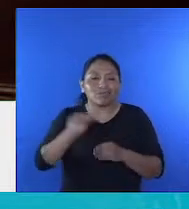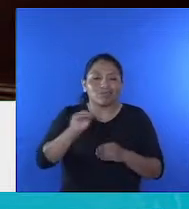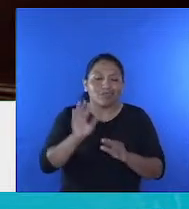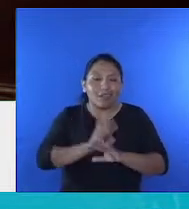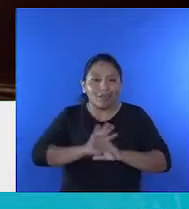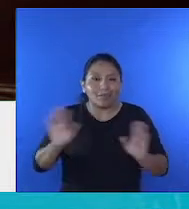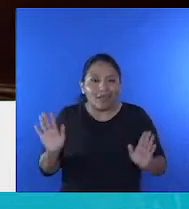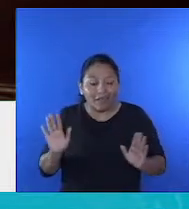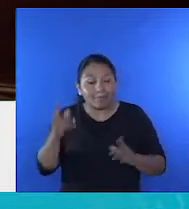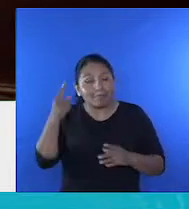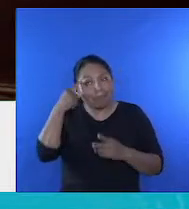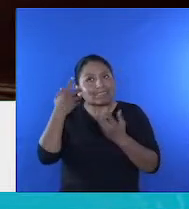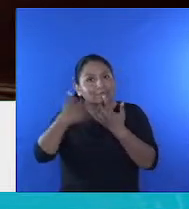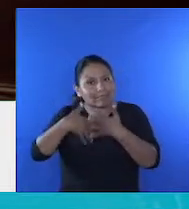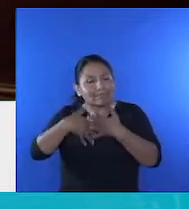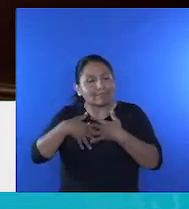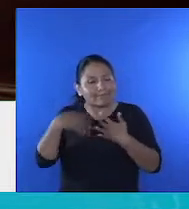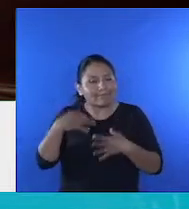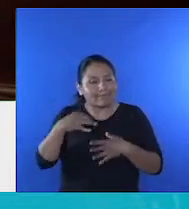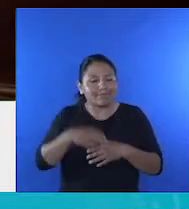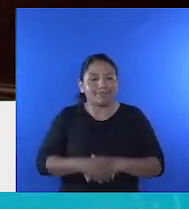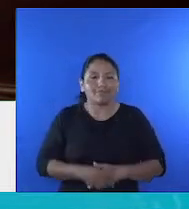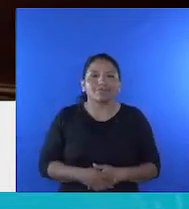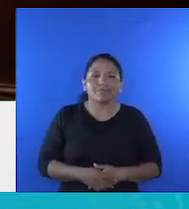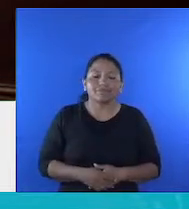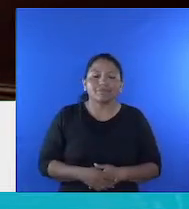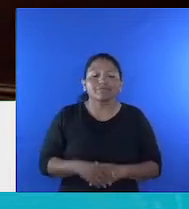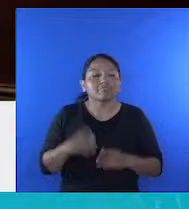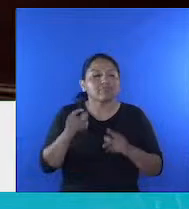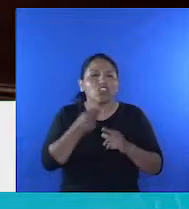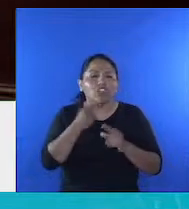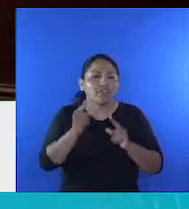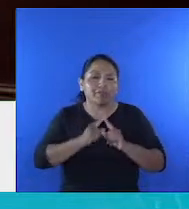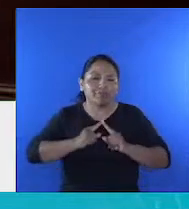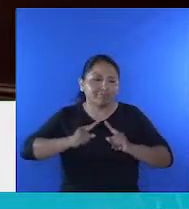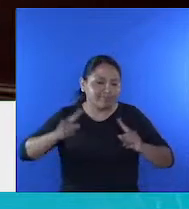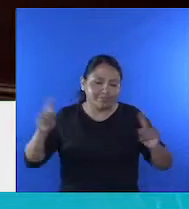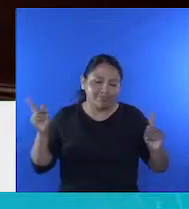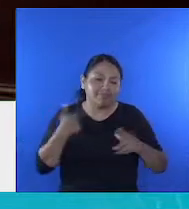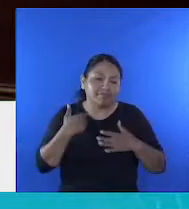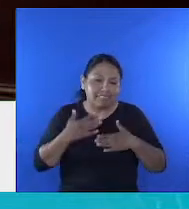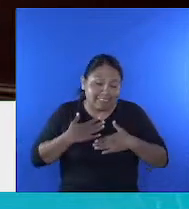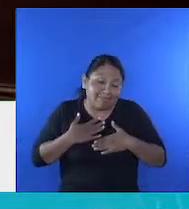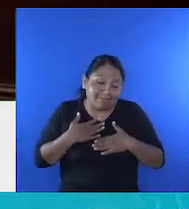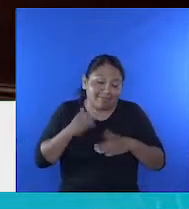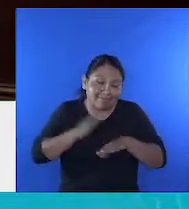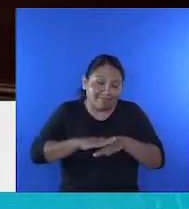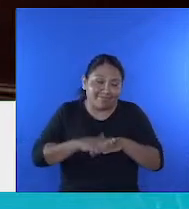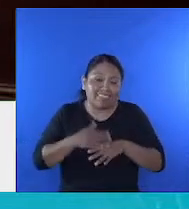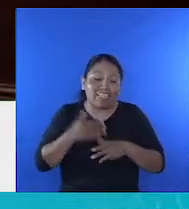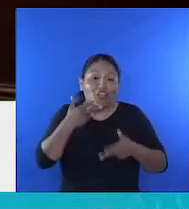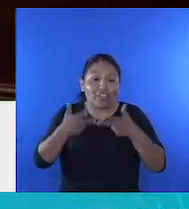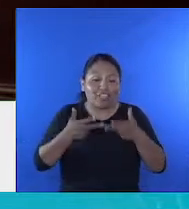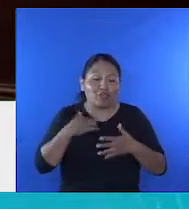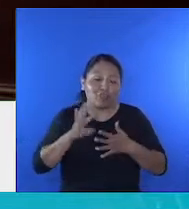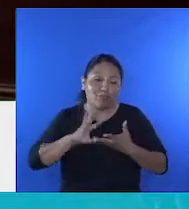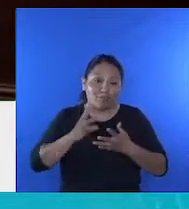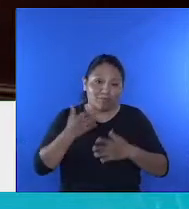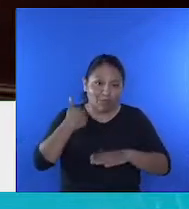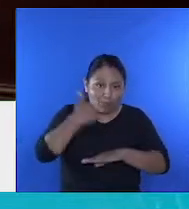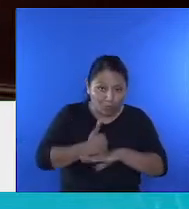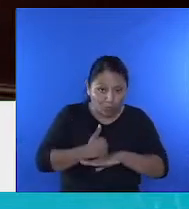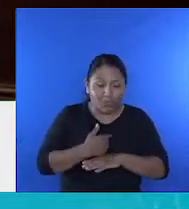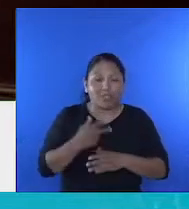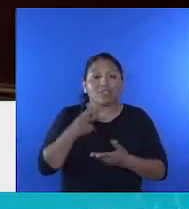un tema a pensar y a reflexionar. Y no me quiero extender mucho más y me hago cargo de lo que digo de esta postura. Y